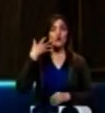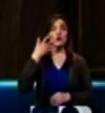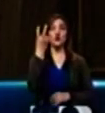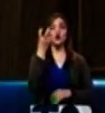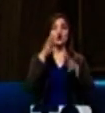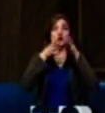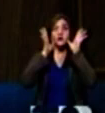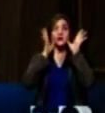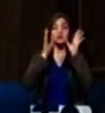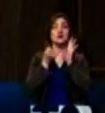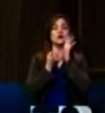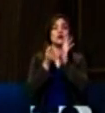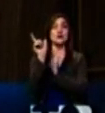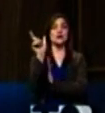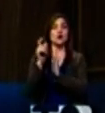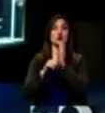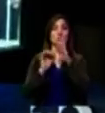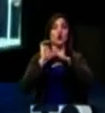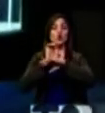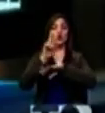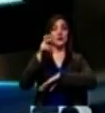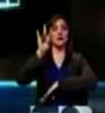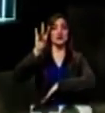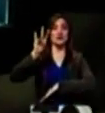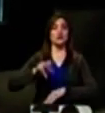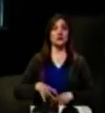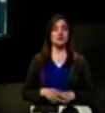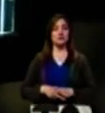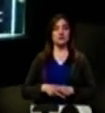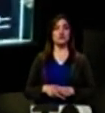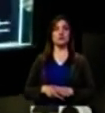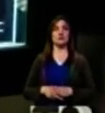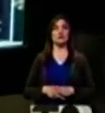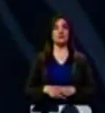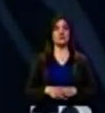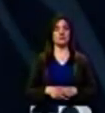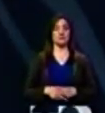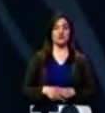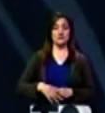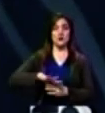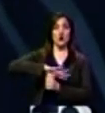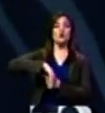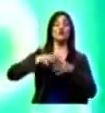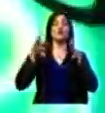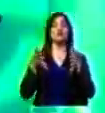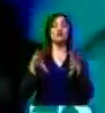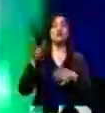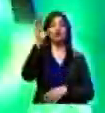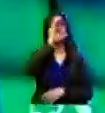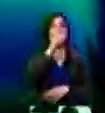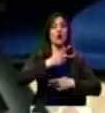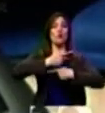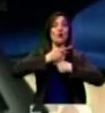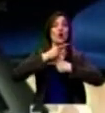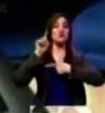de diciembre del año 2017. Espinosa reconoce ahora que a través del cuerpo diplomático se buscan opciones para